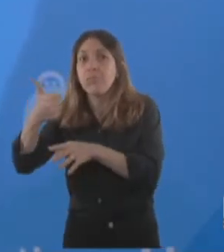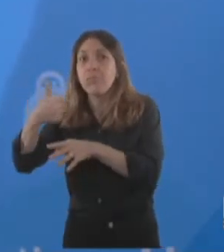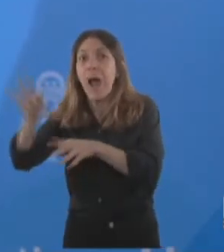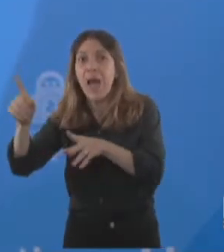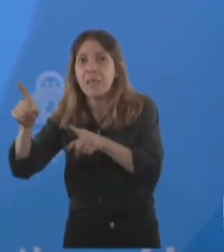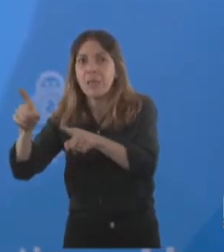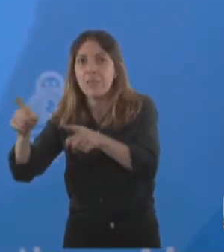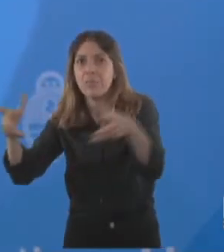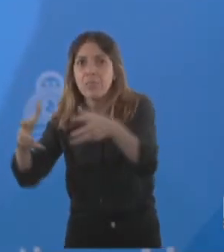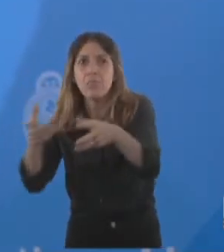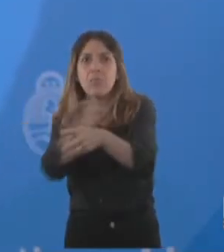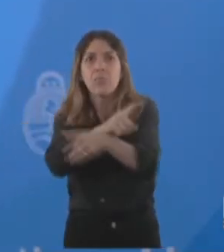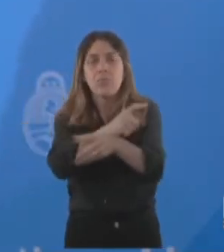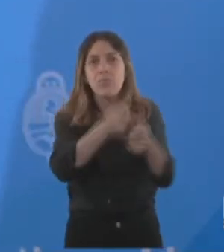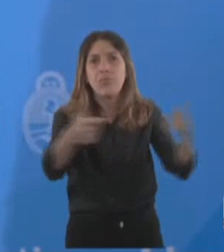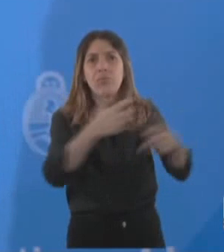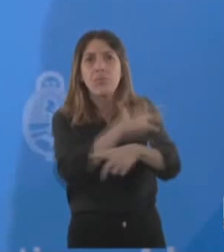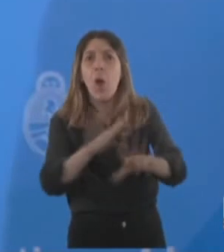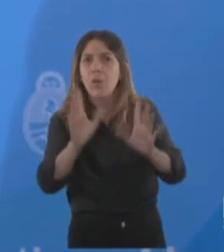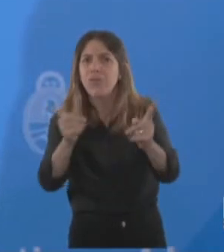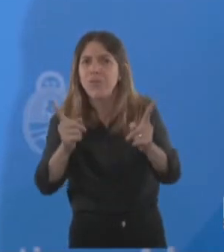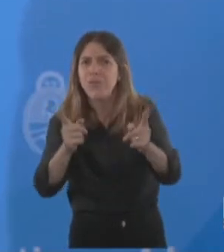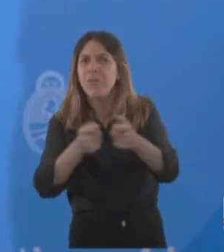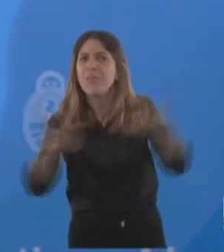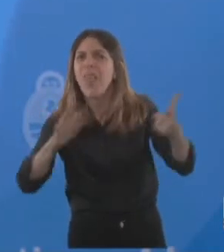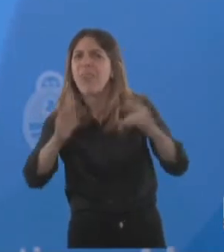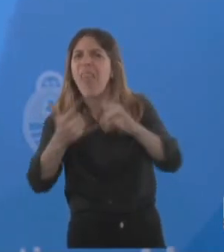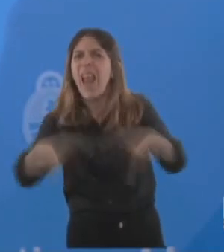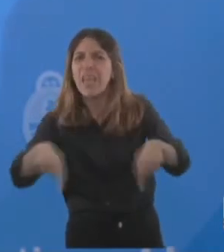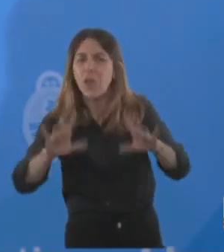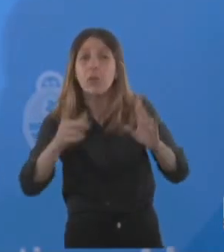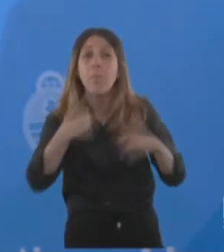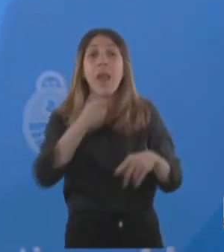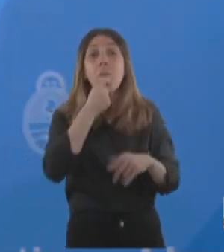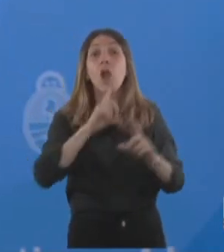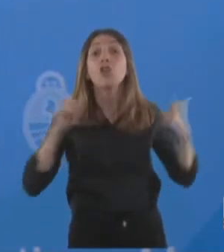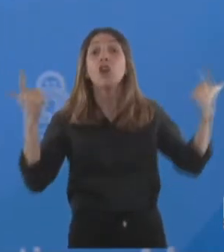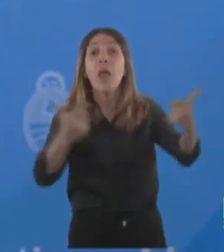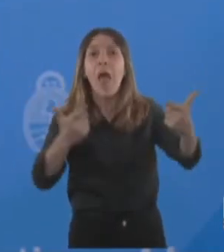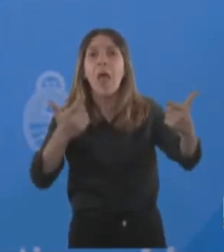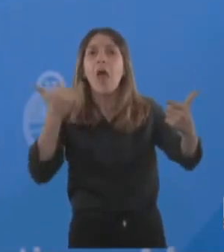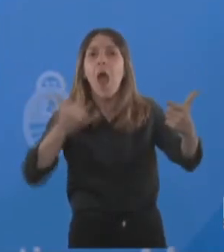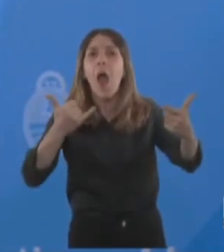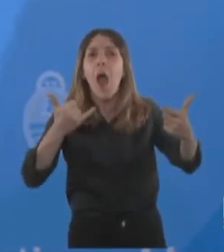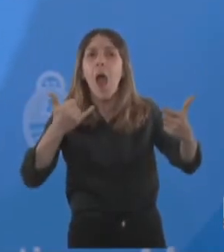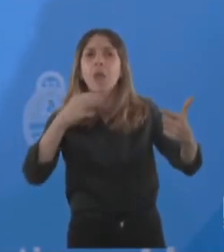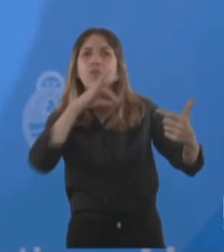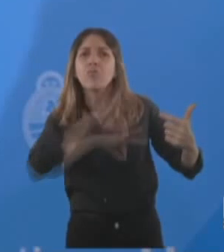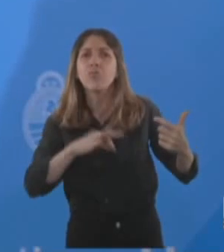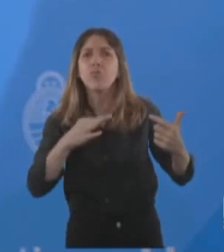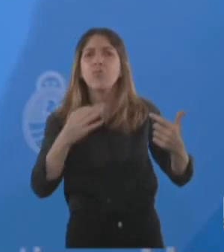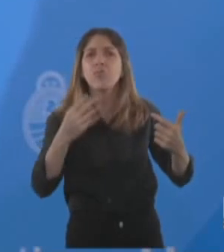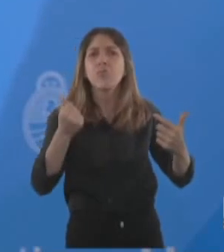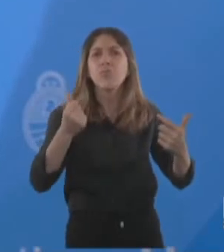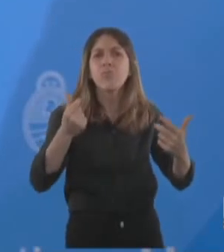permanente. Pero sí en las sociedades más igualitarias, las que mejor distribuyen, la incidencia